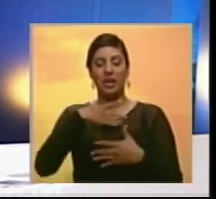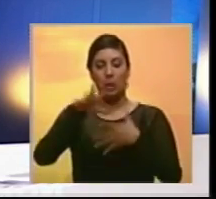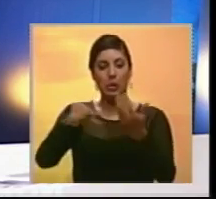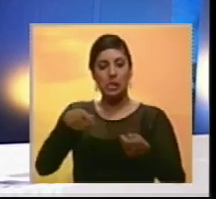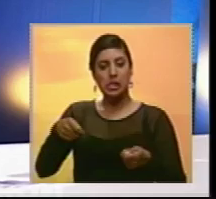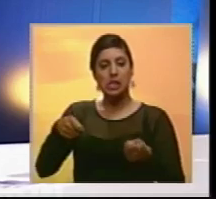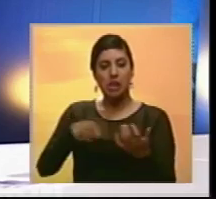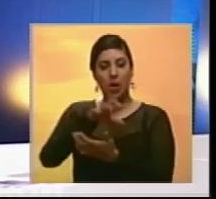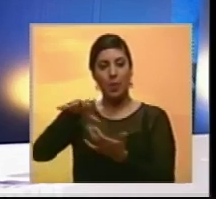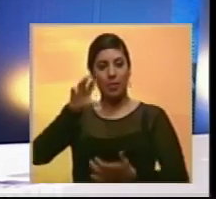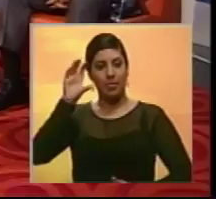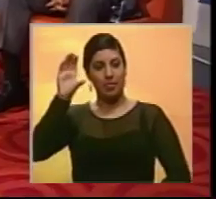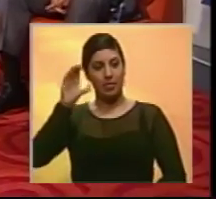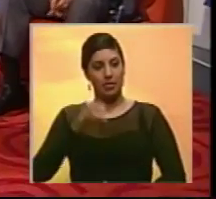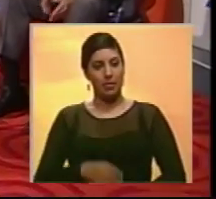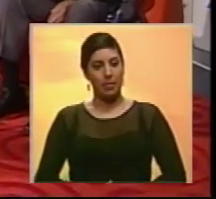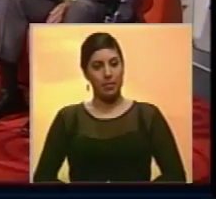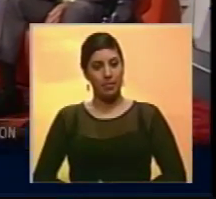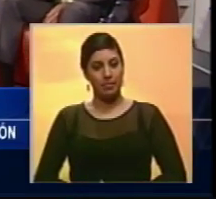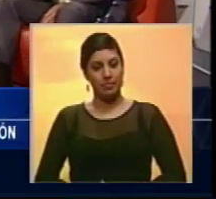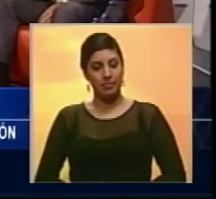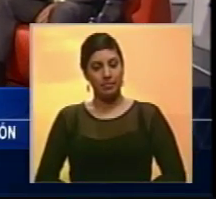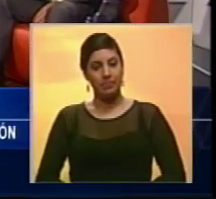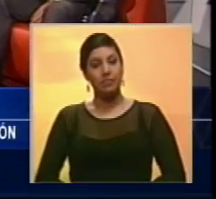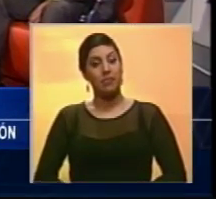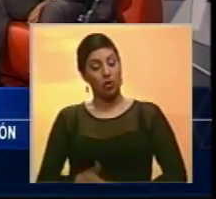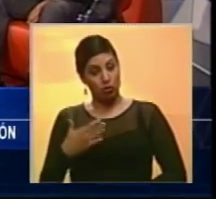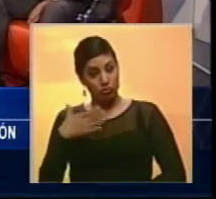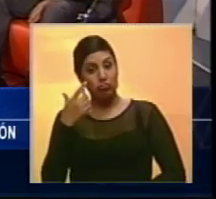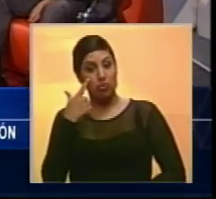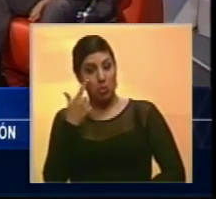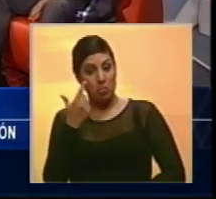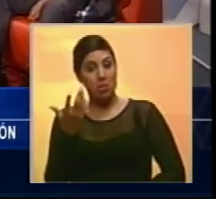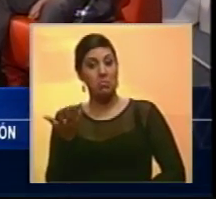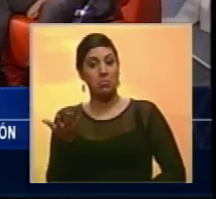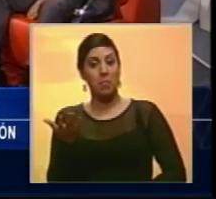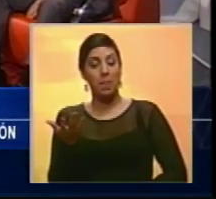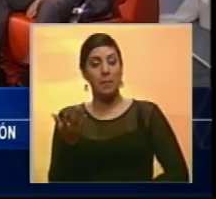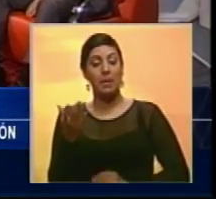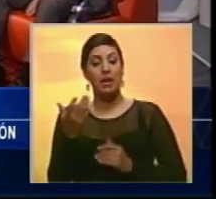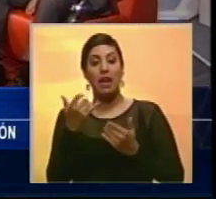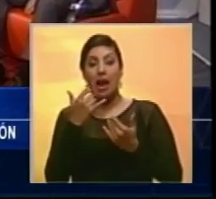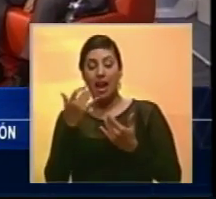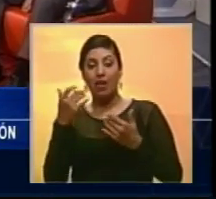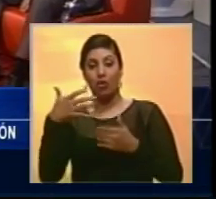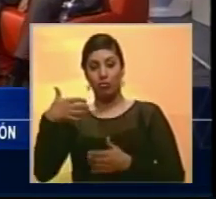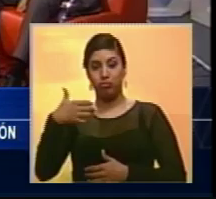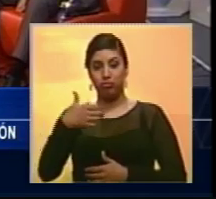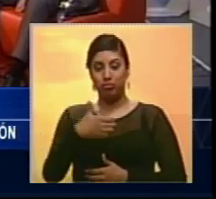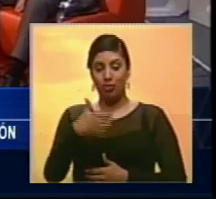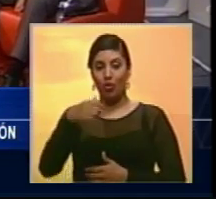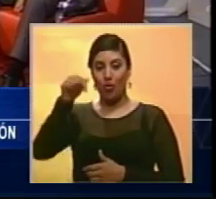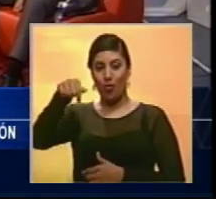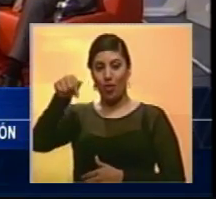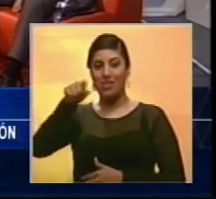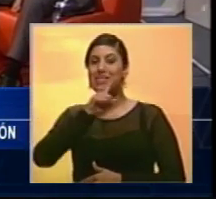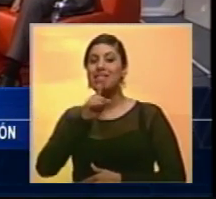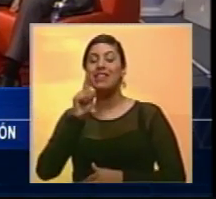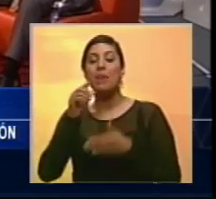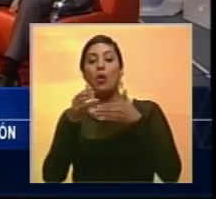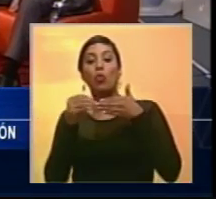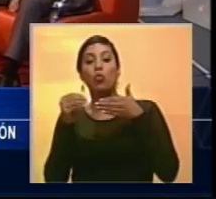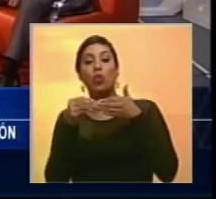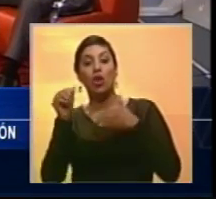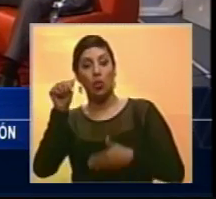desestabilizar la economía del país. Y ya vemos a la página Mood Today, también conocida como